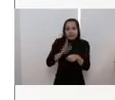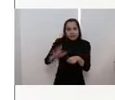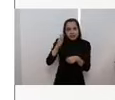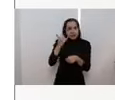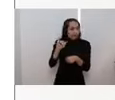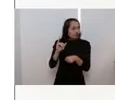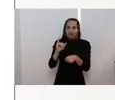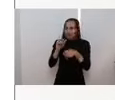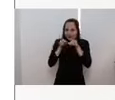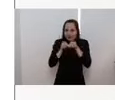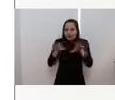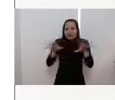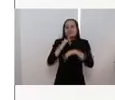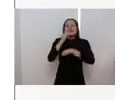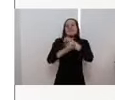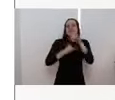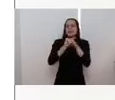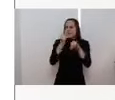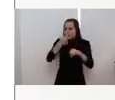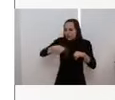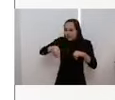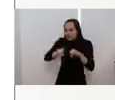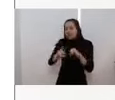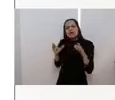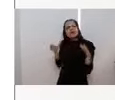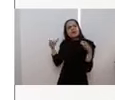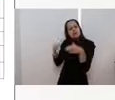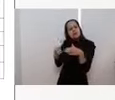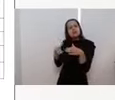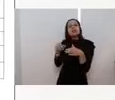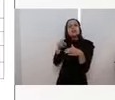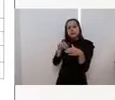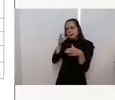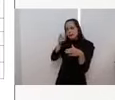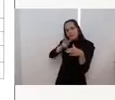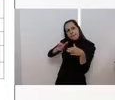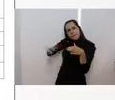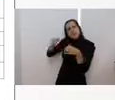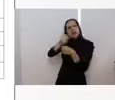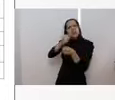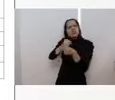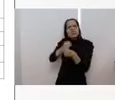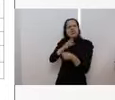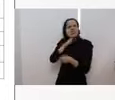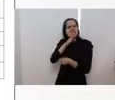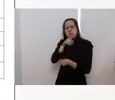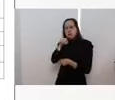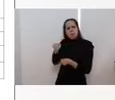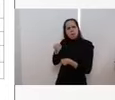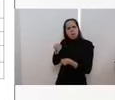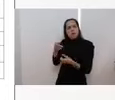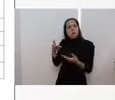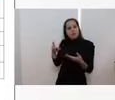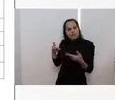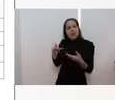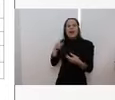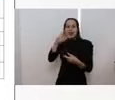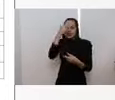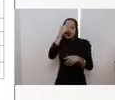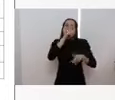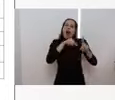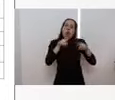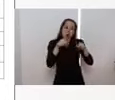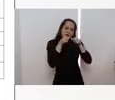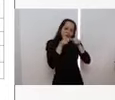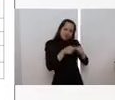gracias a la calidad del personal que tenemos nosotros en nuestra institución con qué personal contamos ustedes saben que tenemos personal de planta